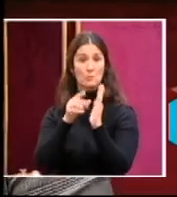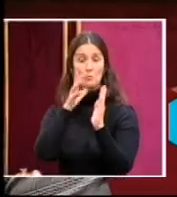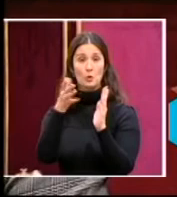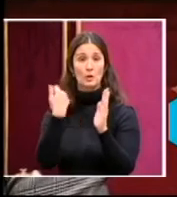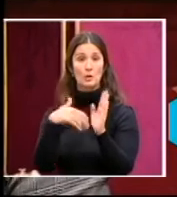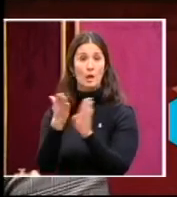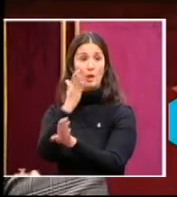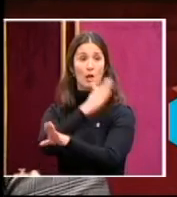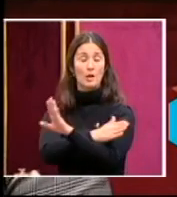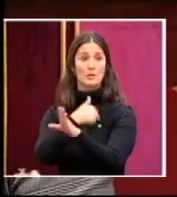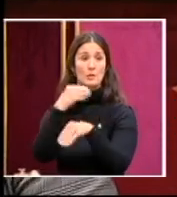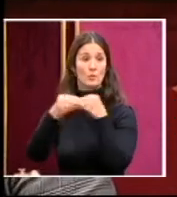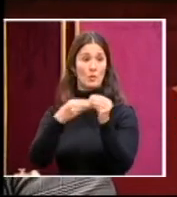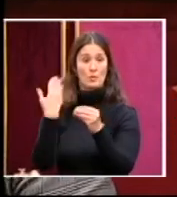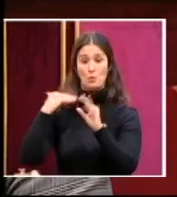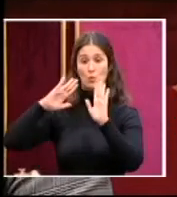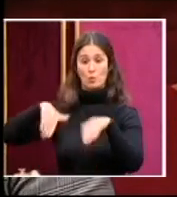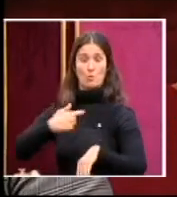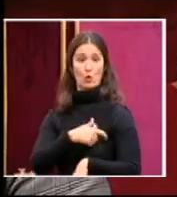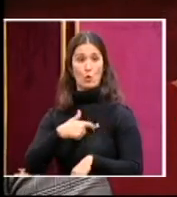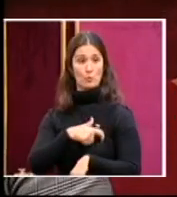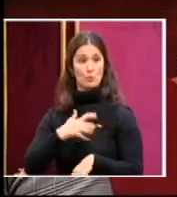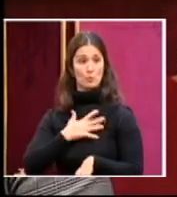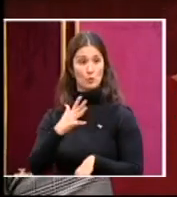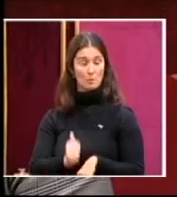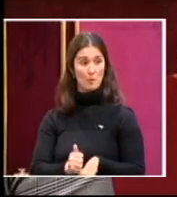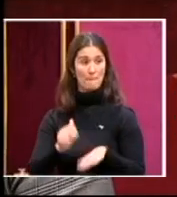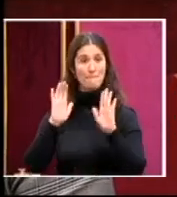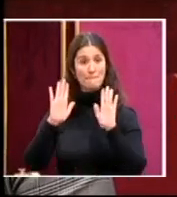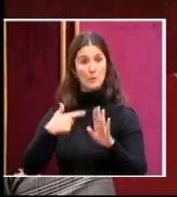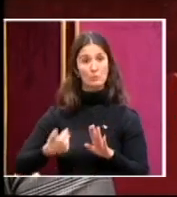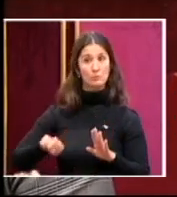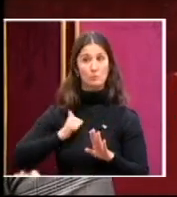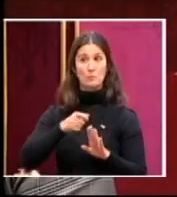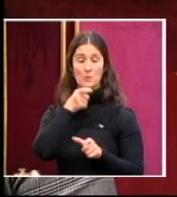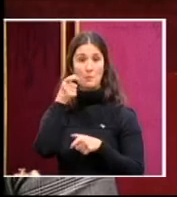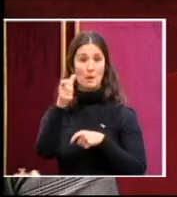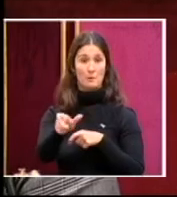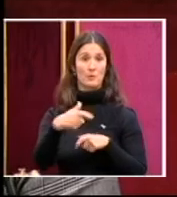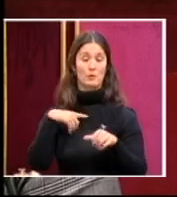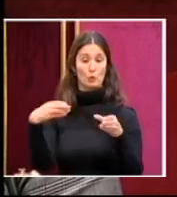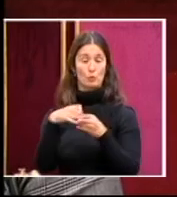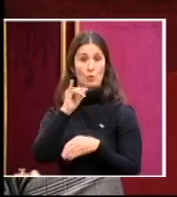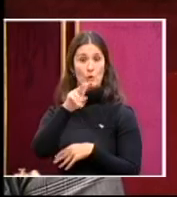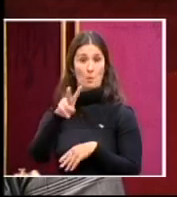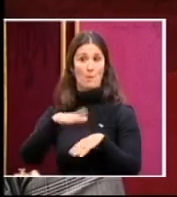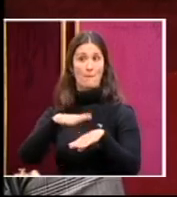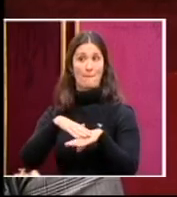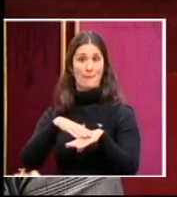ya lo hicimos en la última comisión municipal. Pero bueno, aprovecho estas primeras palabras del Grupo Municipal de Izquierda Unida